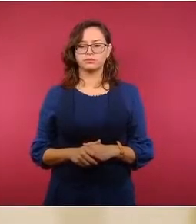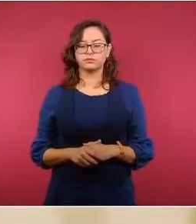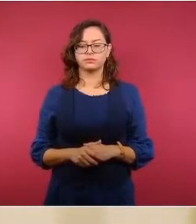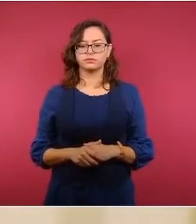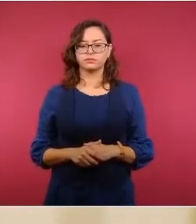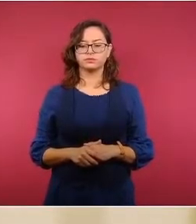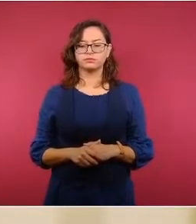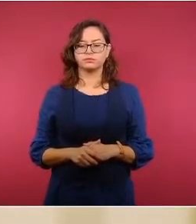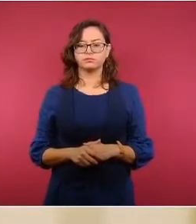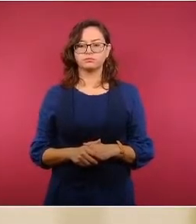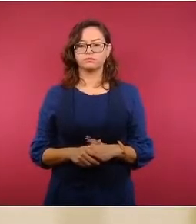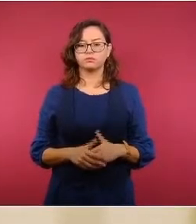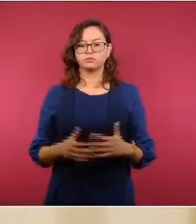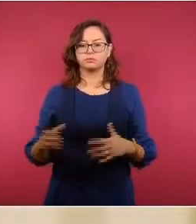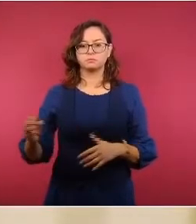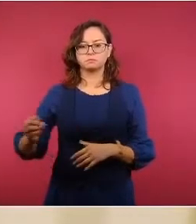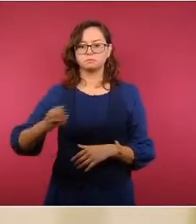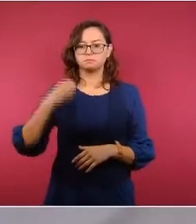transmisión,